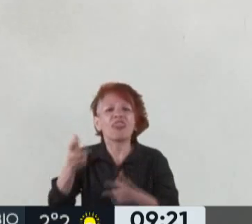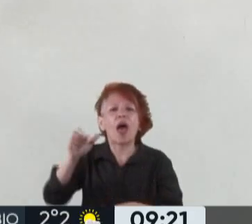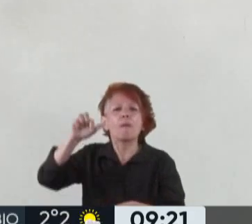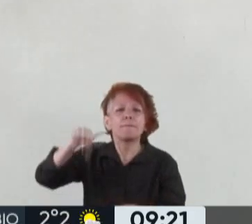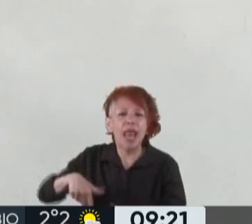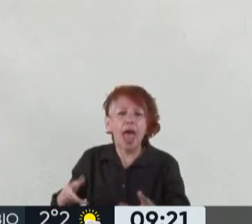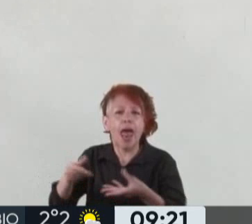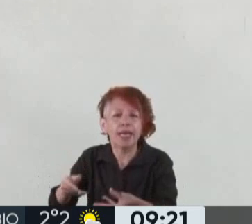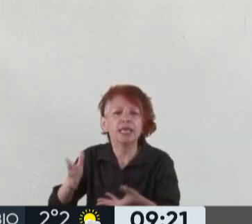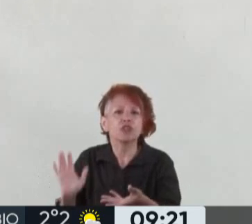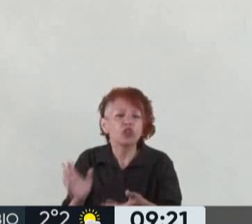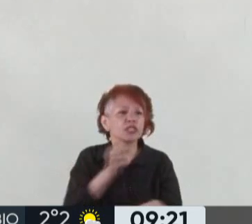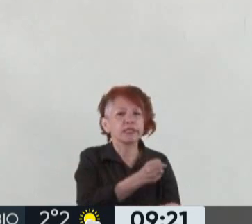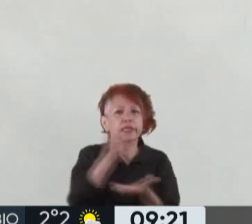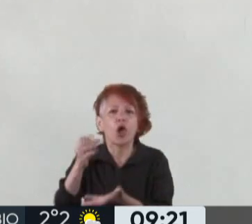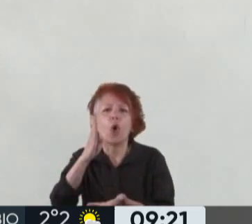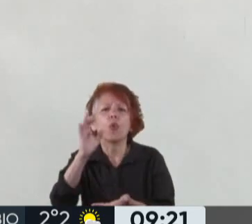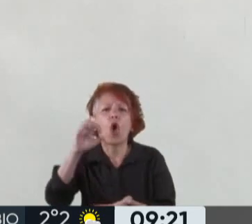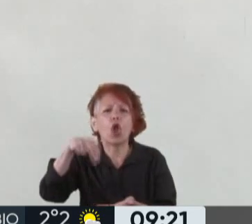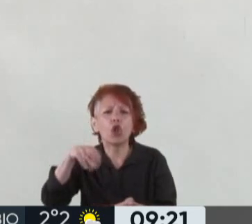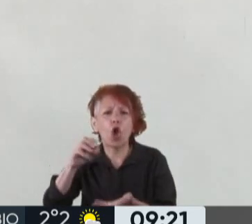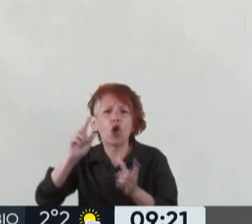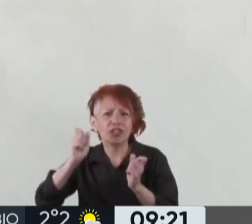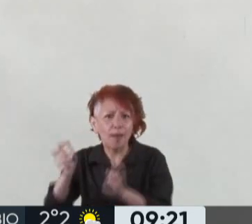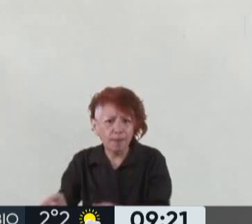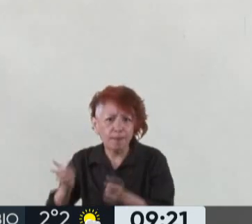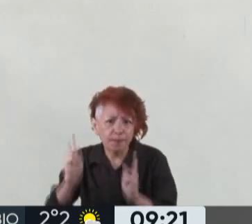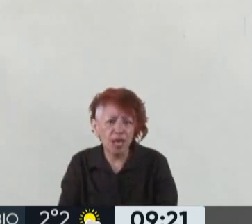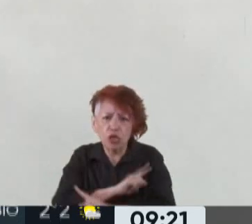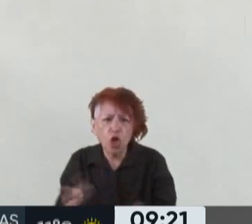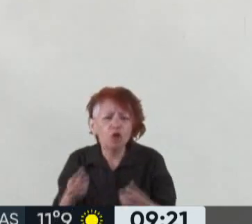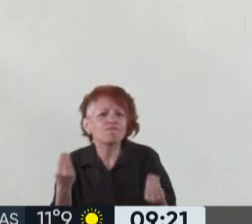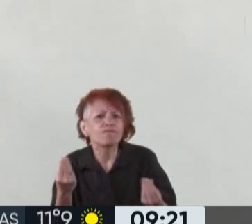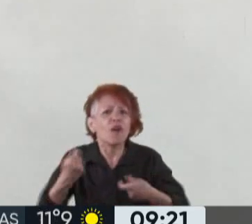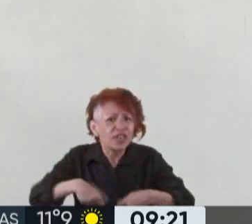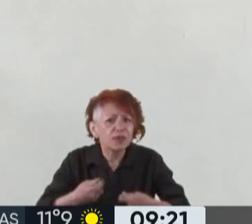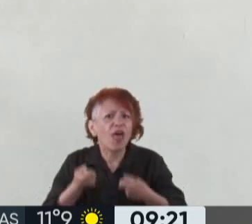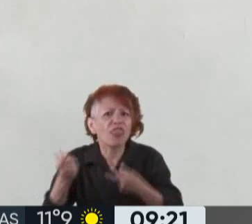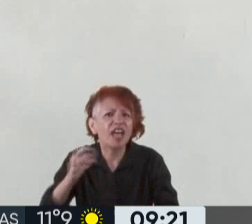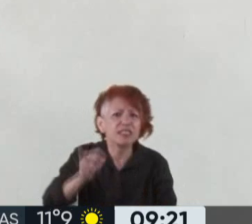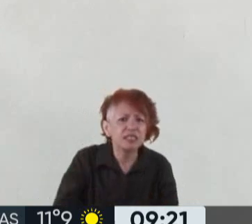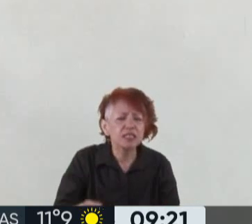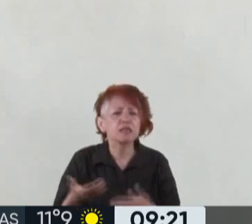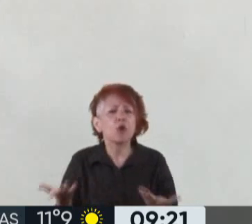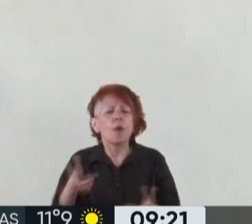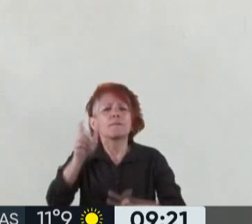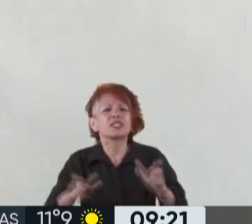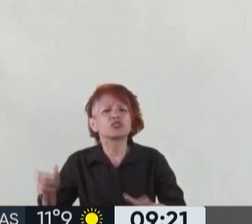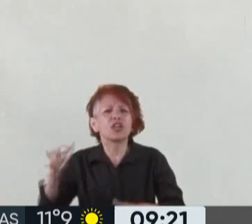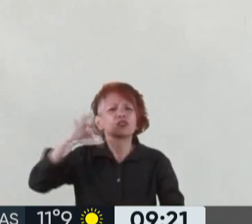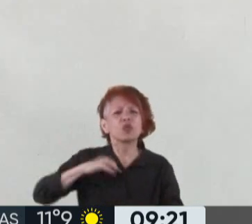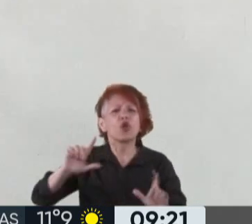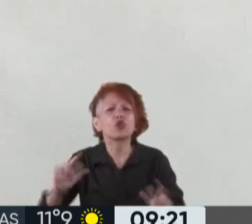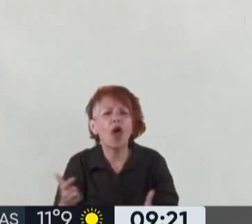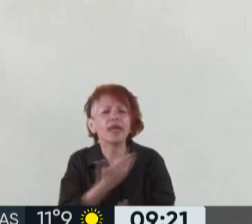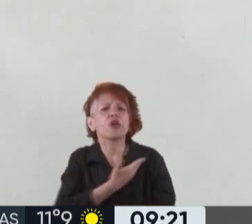podían percibirlo. ¿Se va a flexibilizar esas condiciones y en ese marco, qué respuesta para los no asalariados, los no conveniados? ¿El